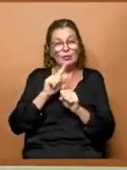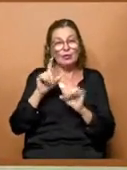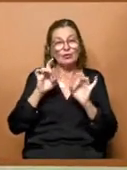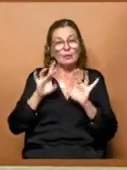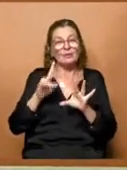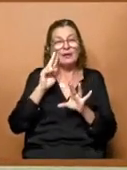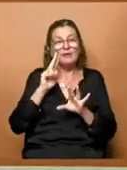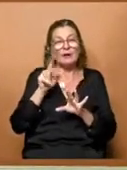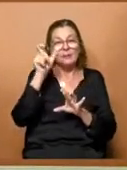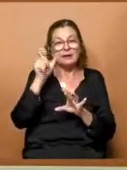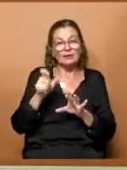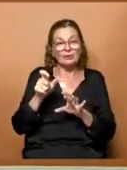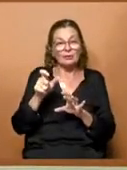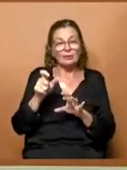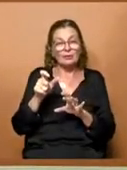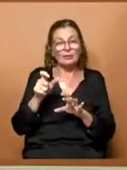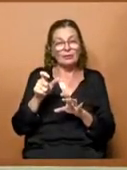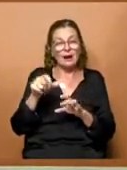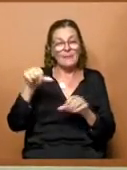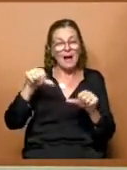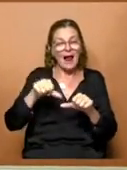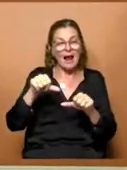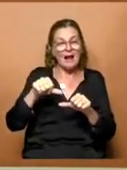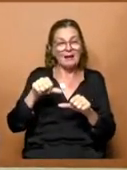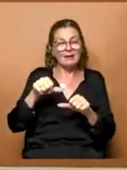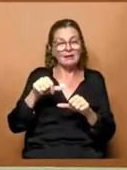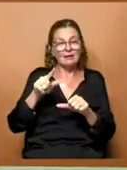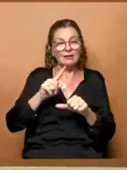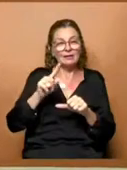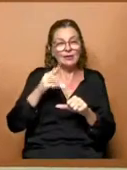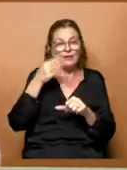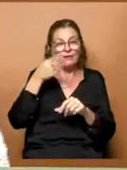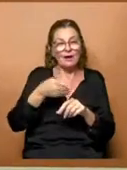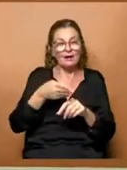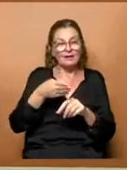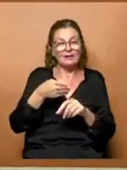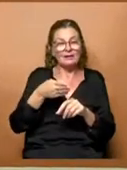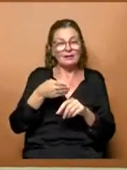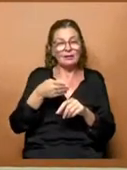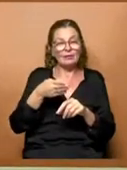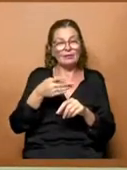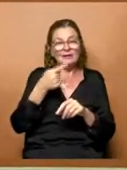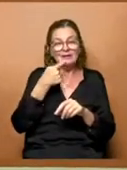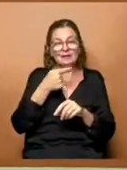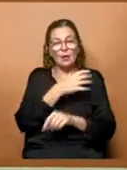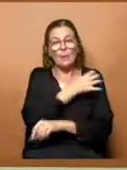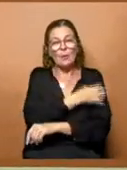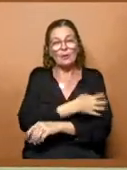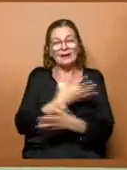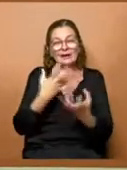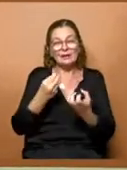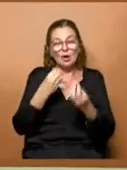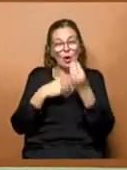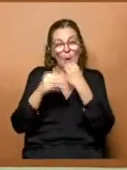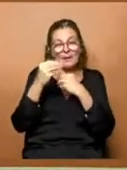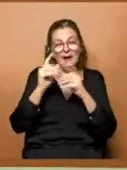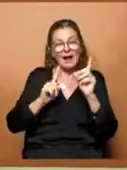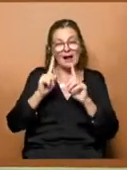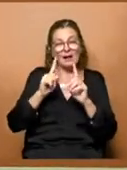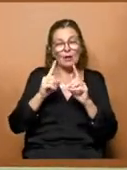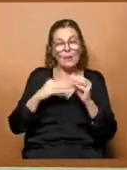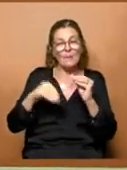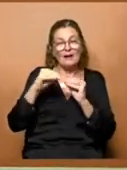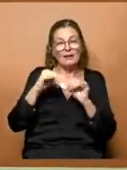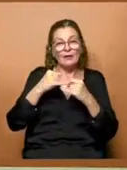ver gente pasando hambre, pasando mal, y no vayas a osar siendo pobre, queriendo comer algo más que un fideo